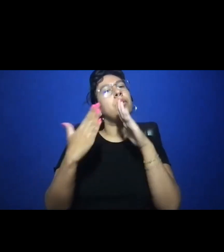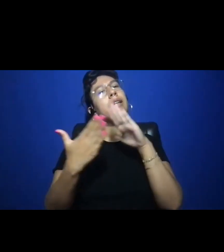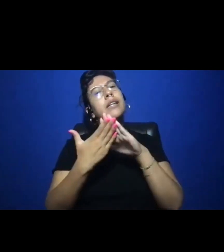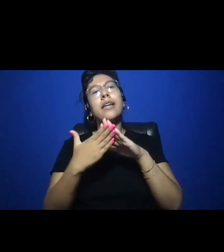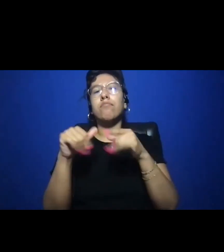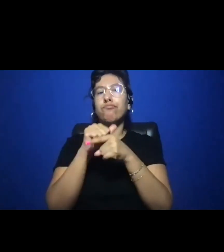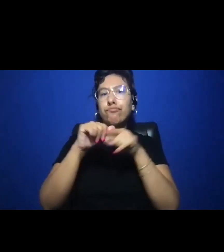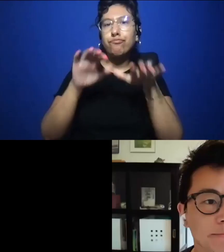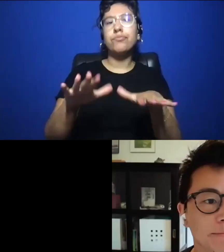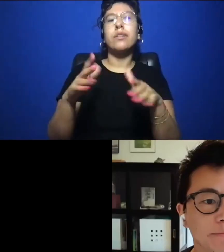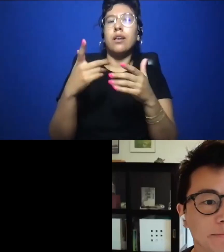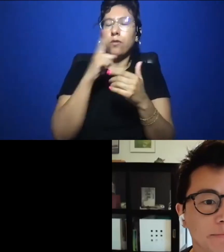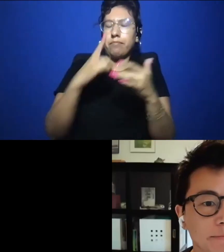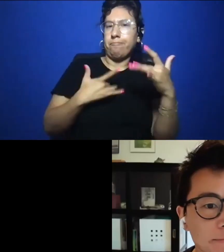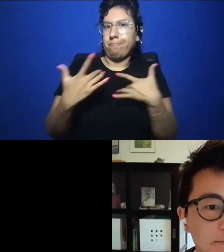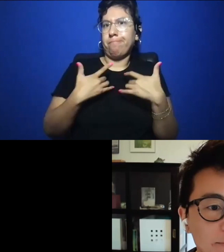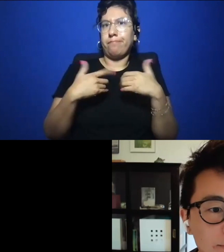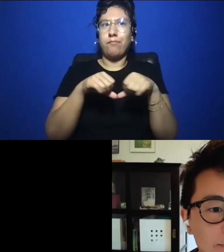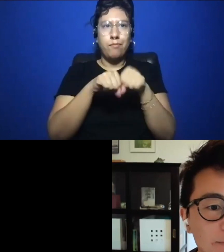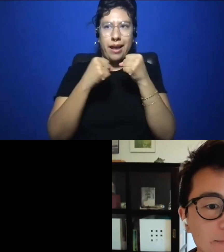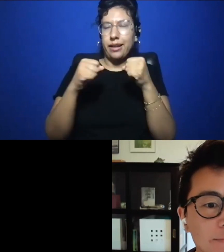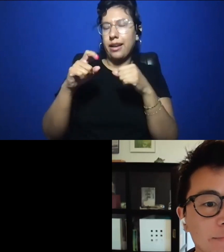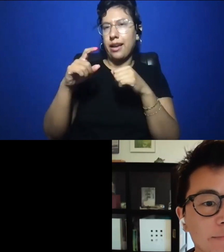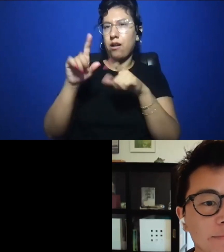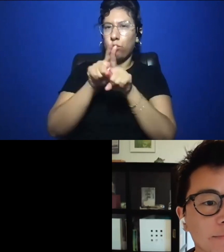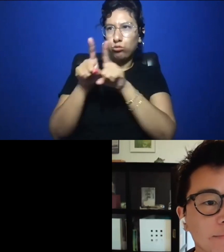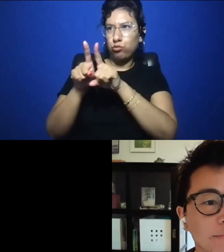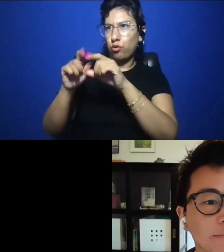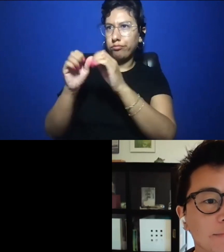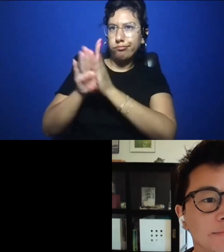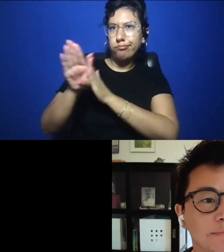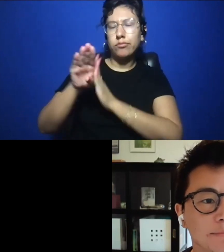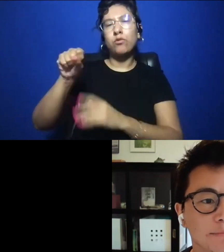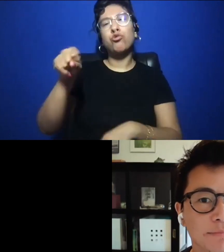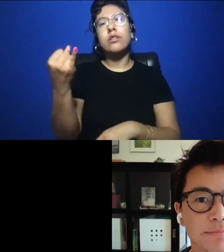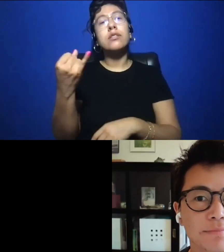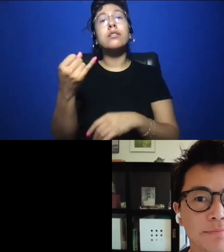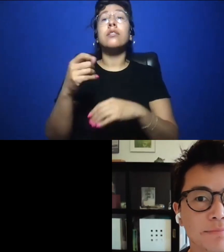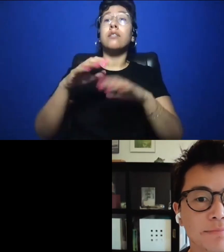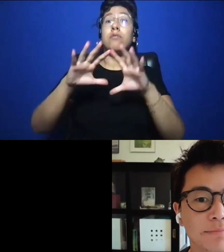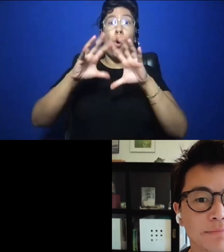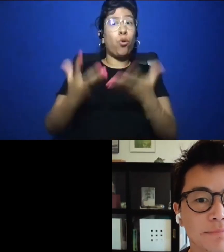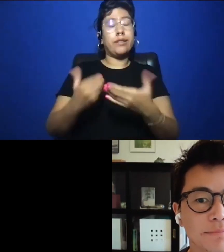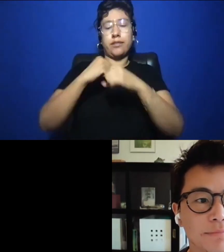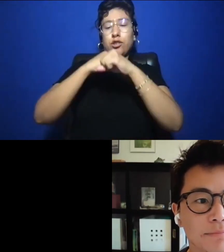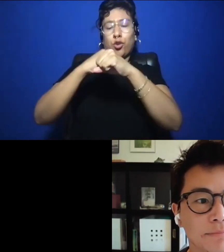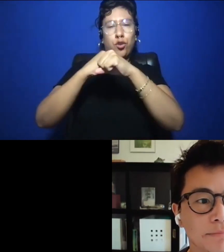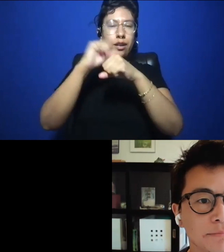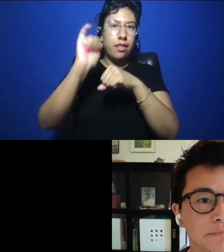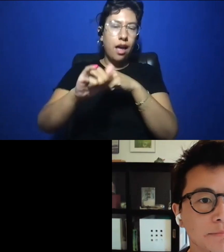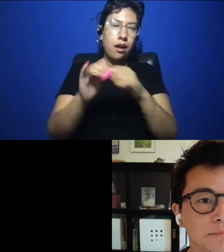y hace tecnología para la justicia social y la corrompe también y ve la seguridad holística como uno de